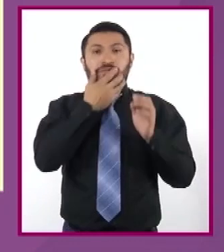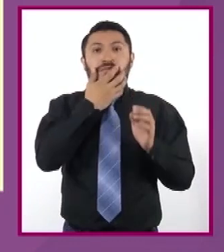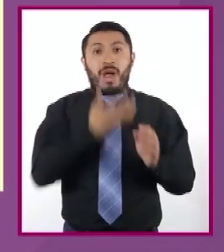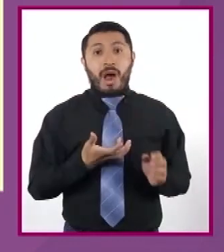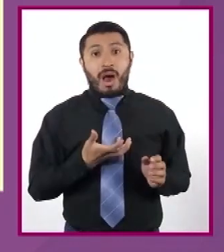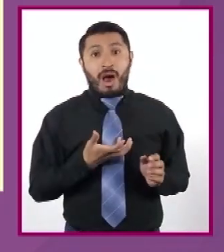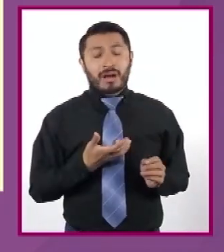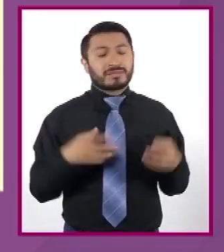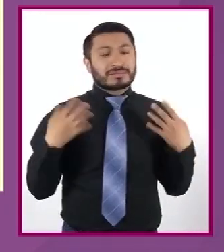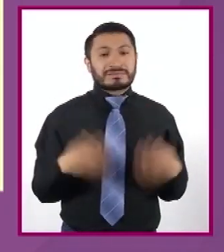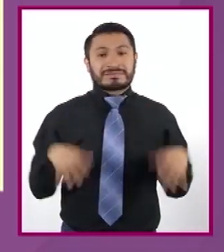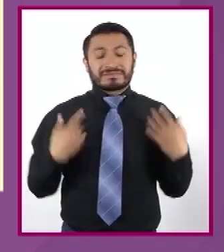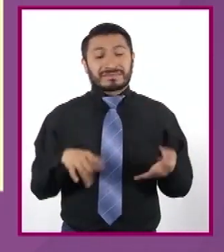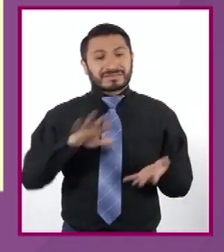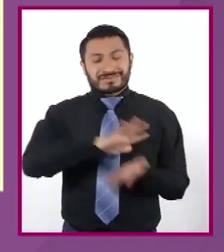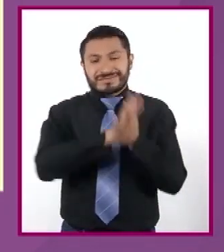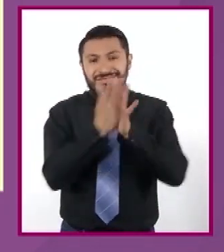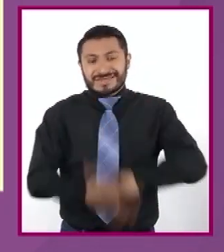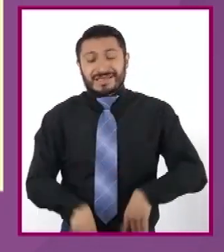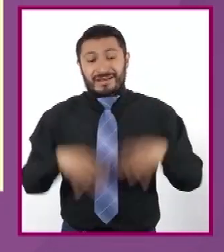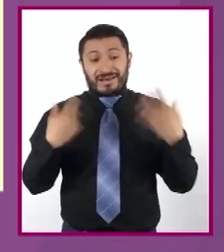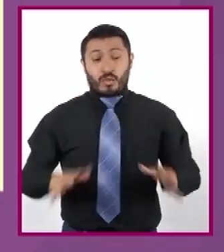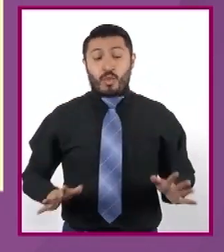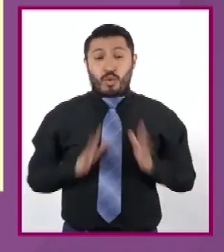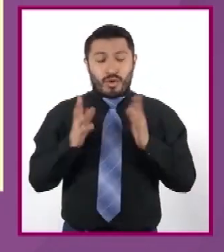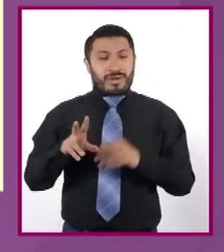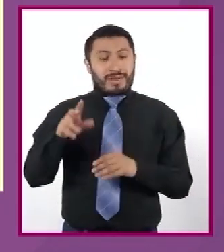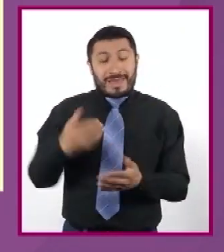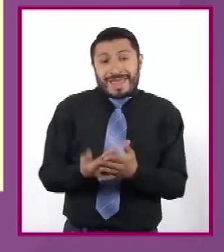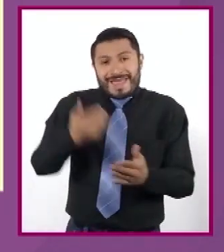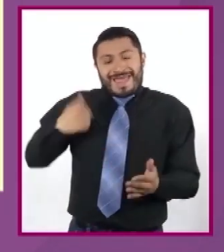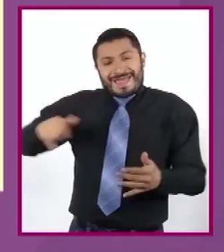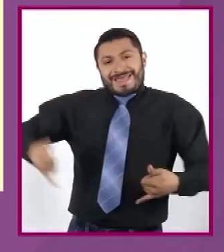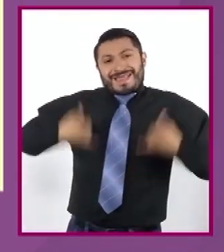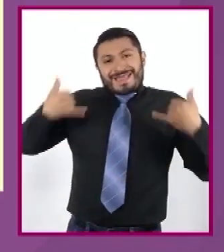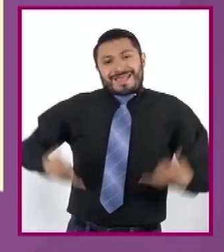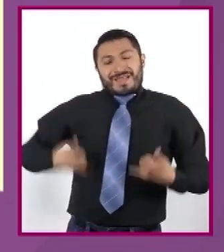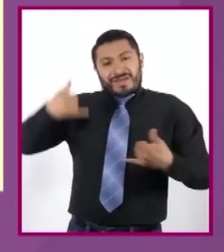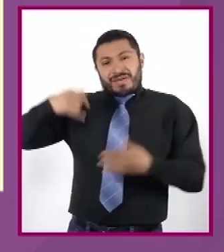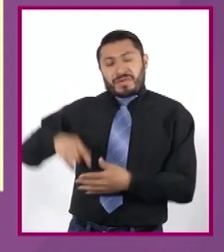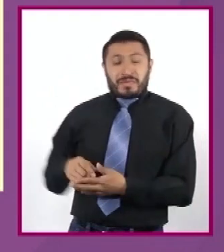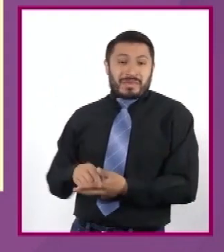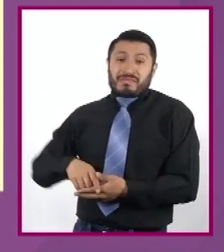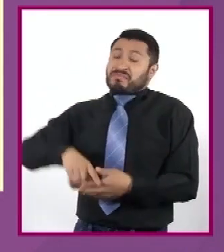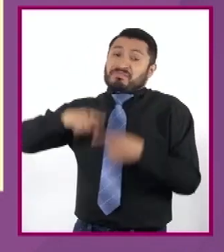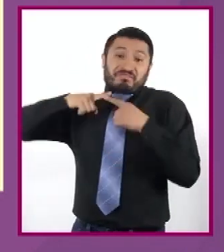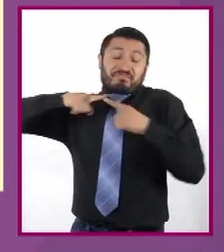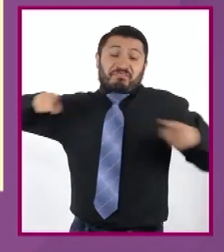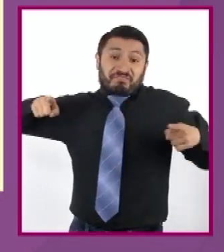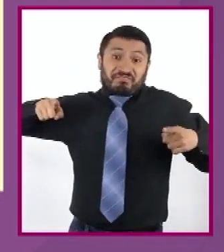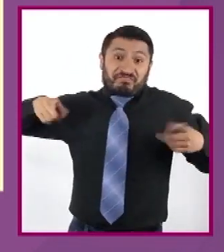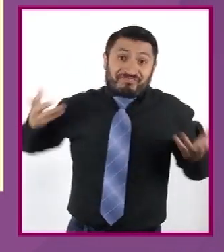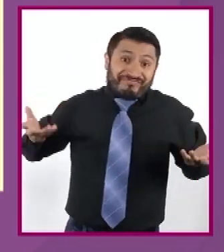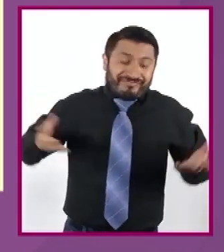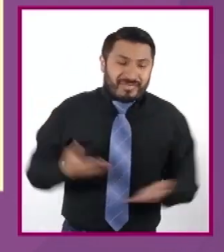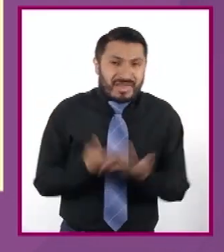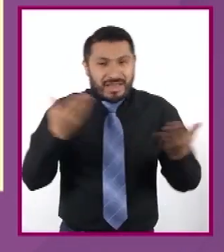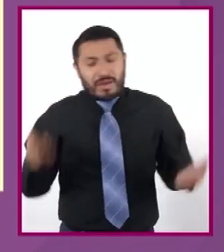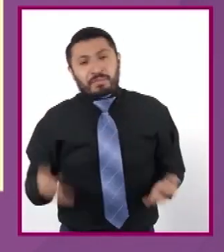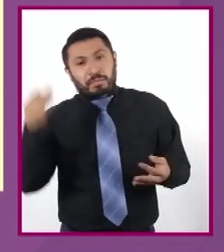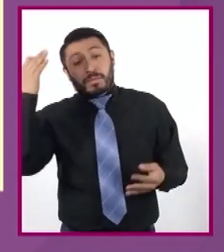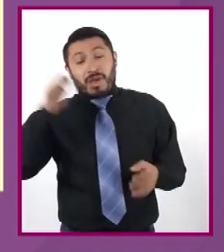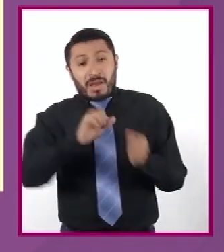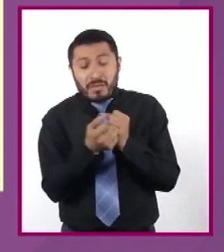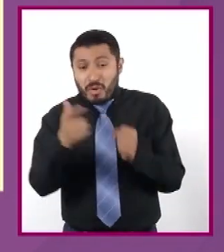fue sorprendente y ya no quedaba rastro de aquella muchacha que alguna vez fue, logrando gran aceptación por parte de